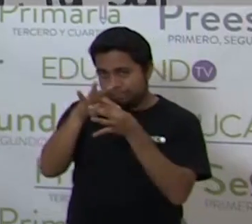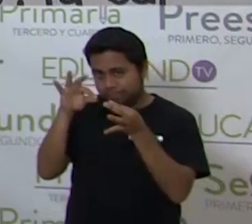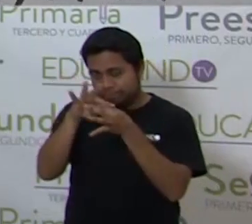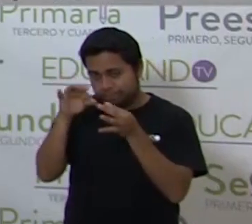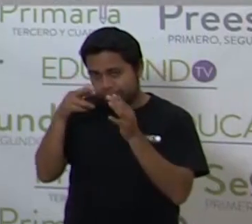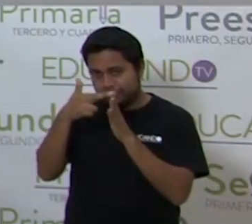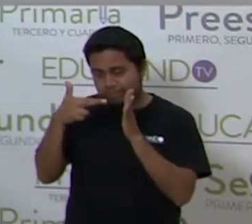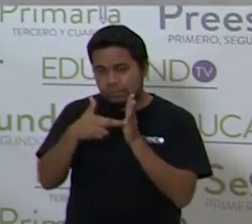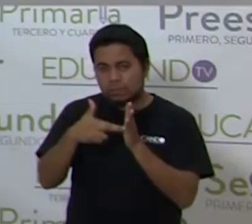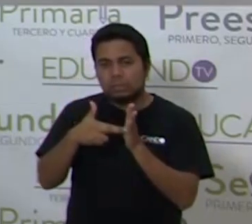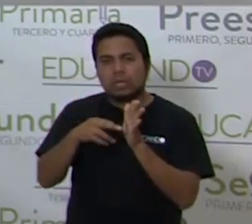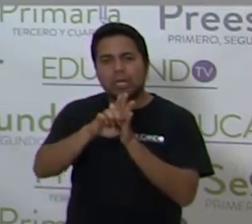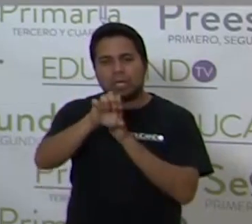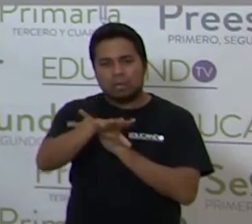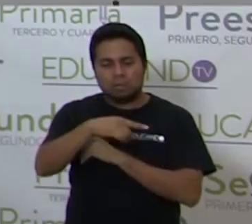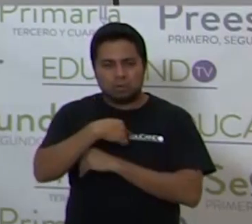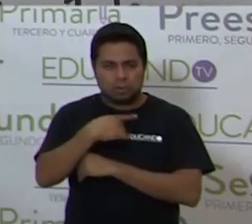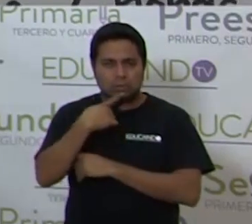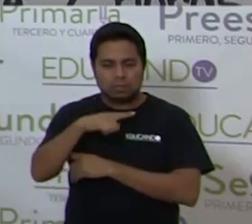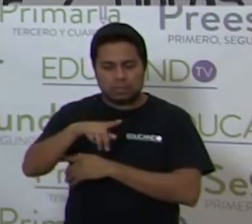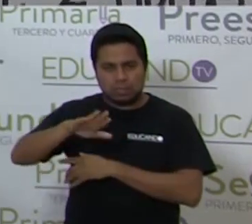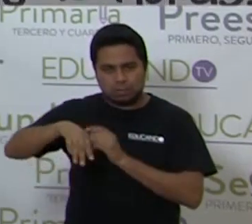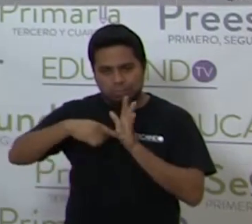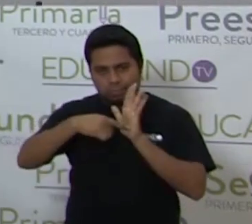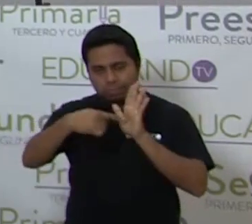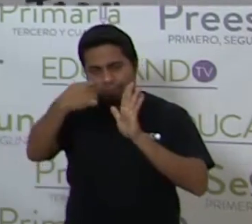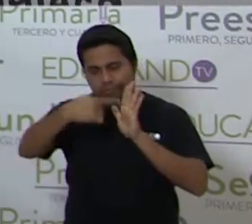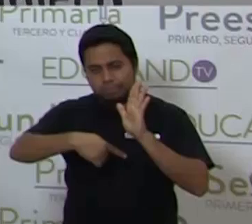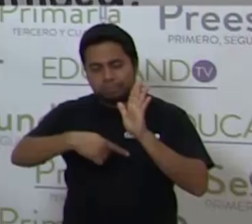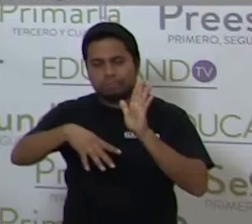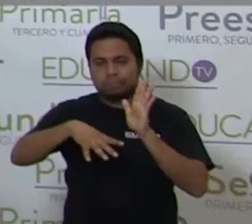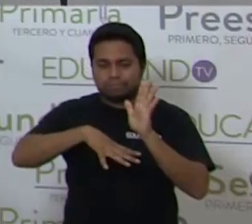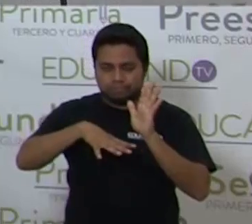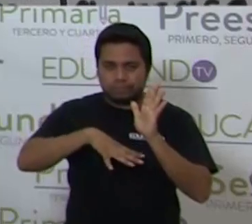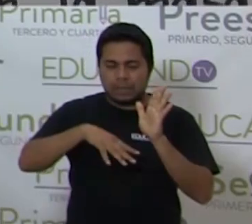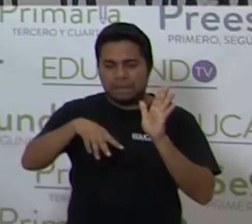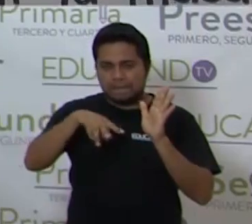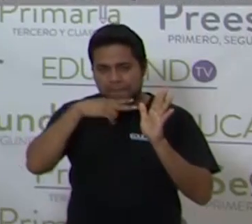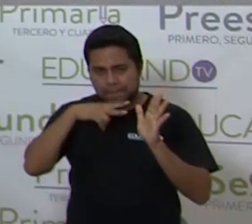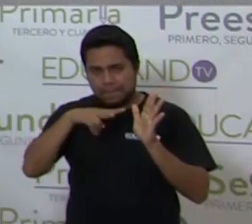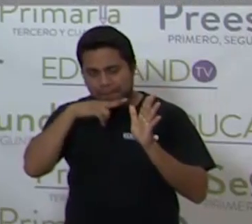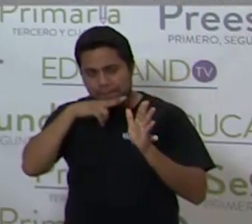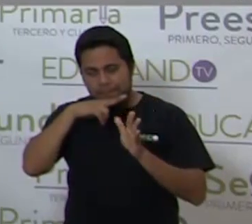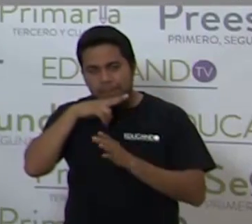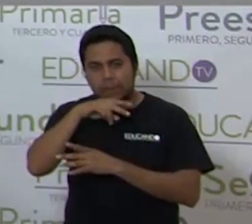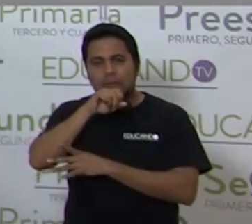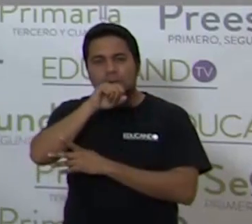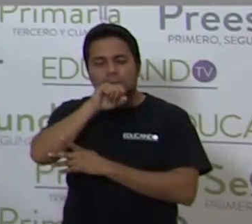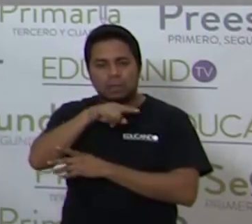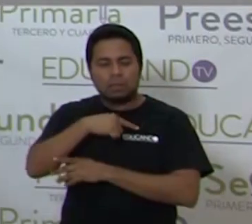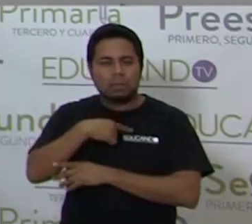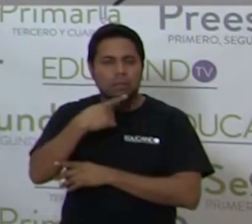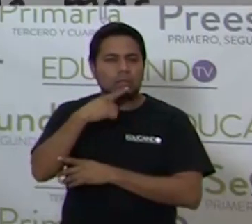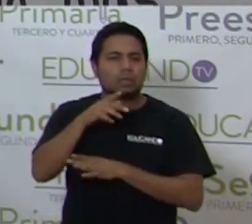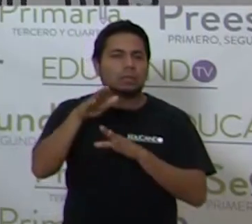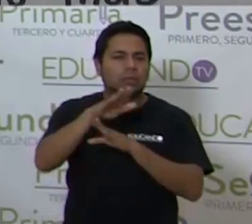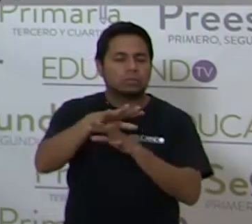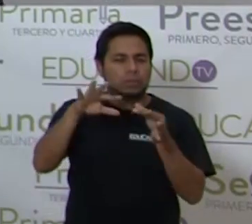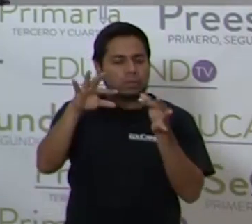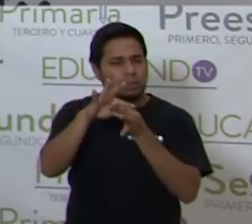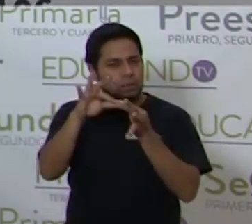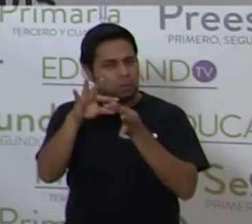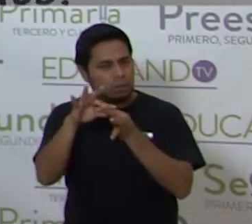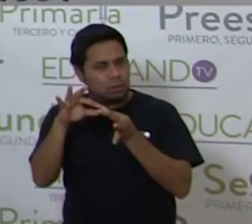ejemplo que yo te traigo en este momento, maneja 7. Hablamos también todo lo referente a lo que son las